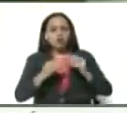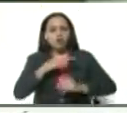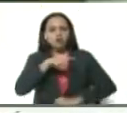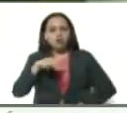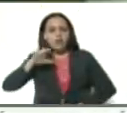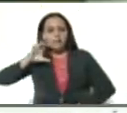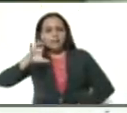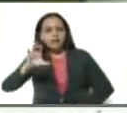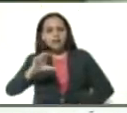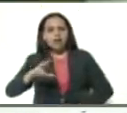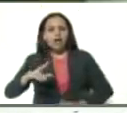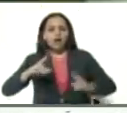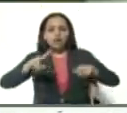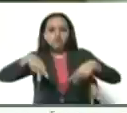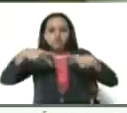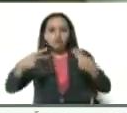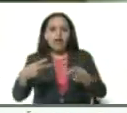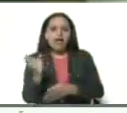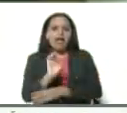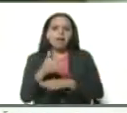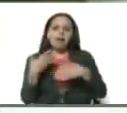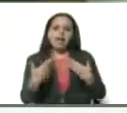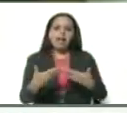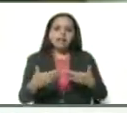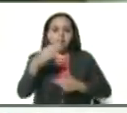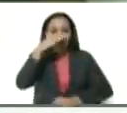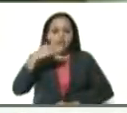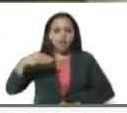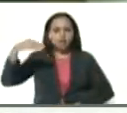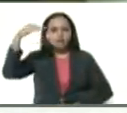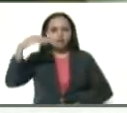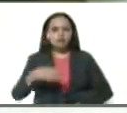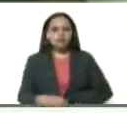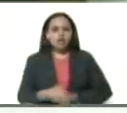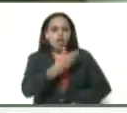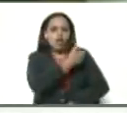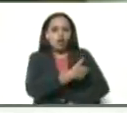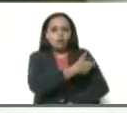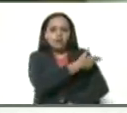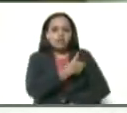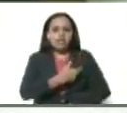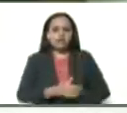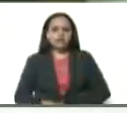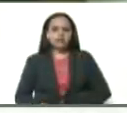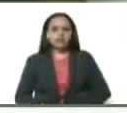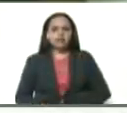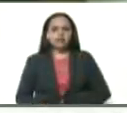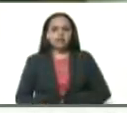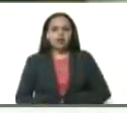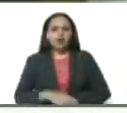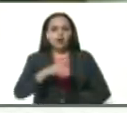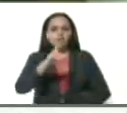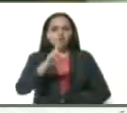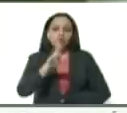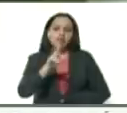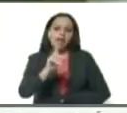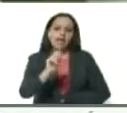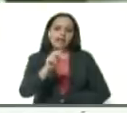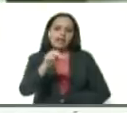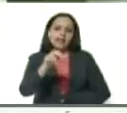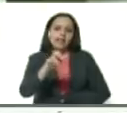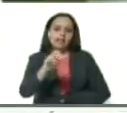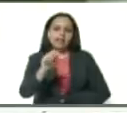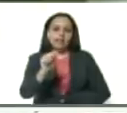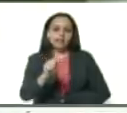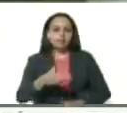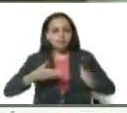patria la reinauguración de la emergencia de adultos del hospital doctor Francisco Urdaneta Delgado, avanzando